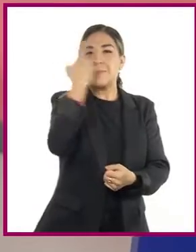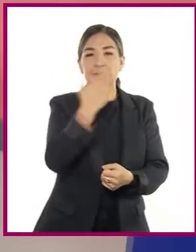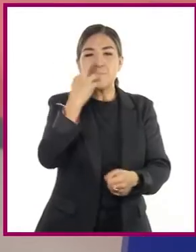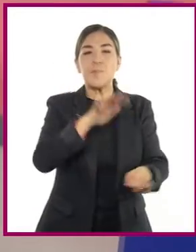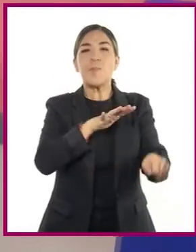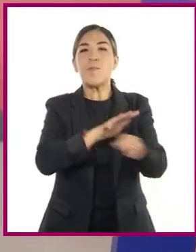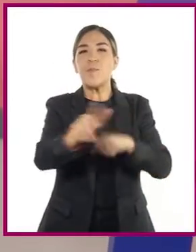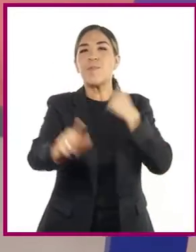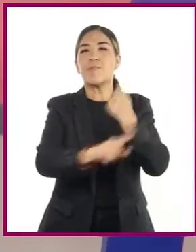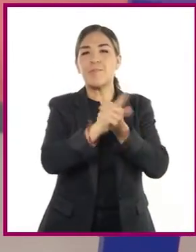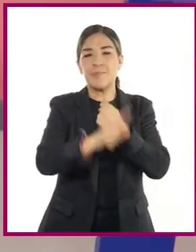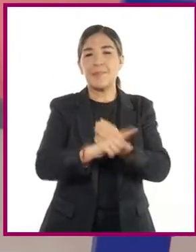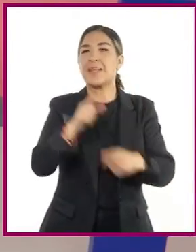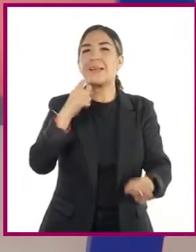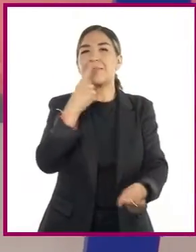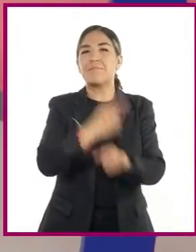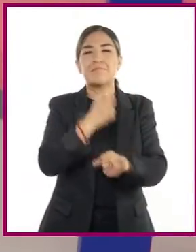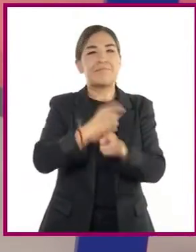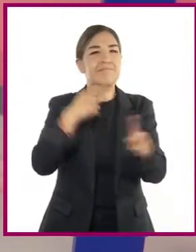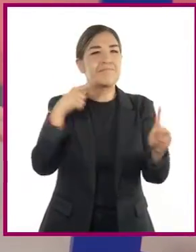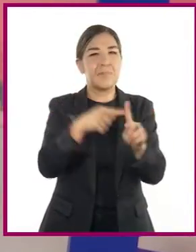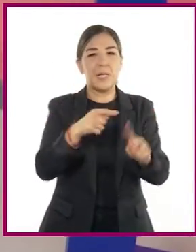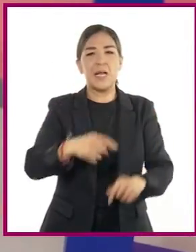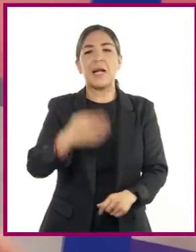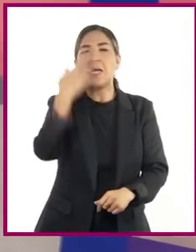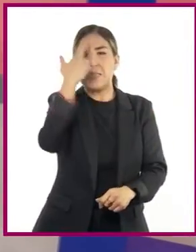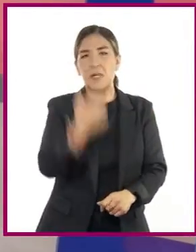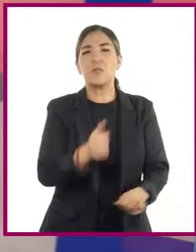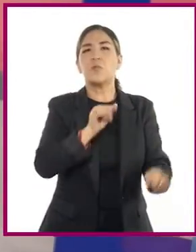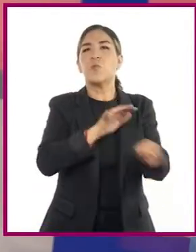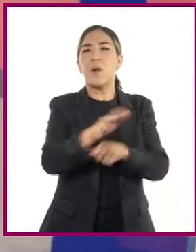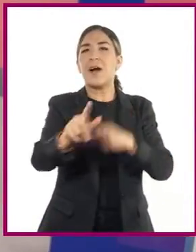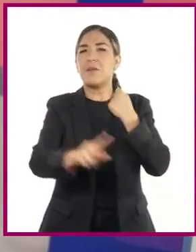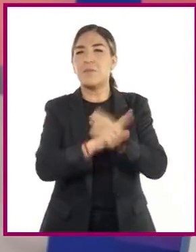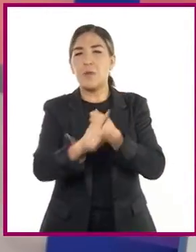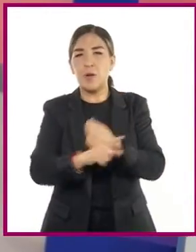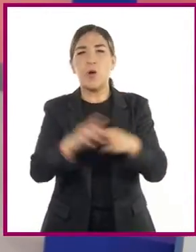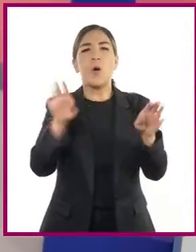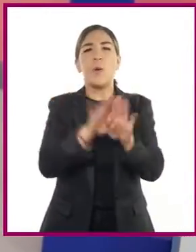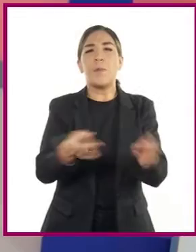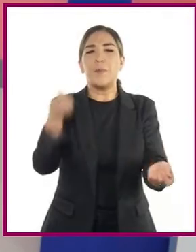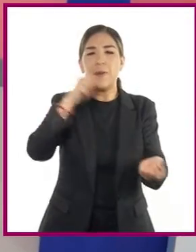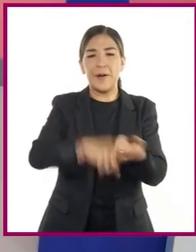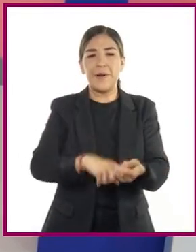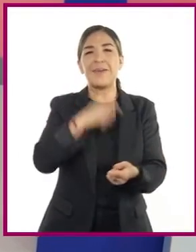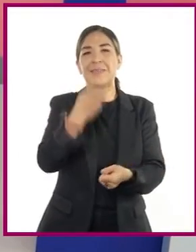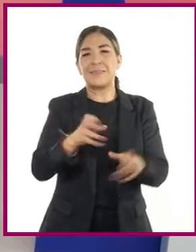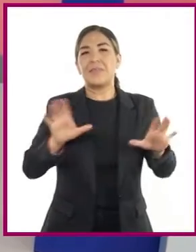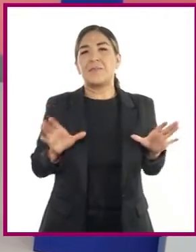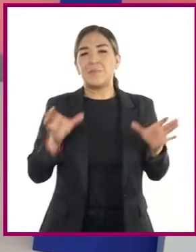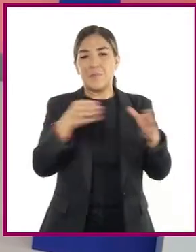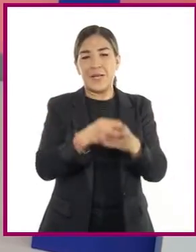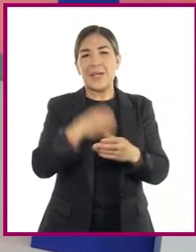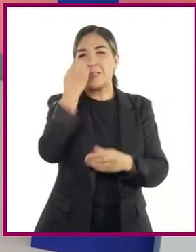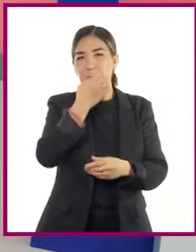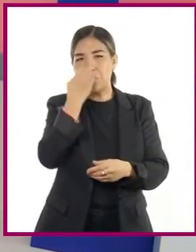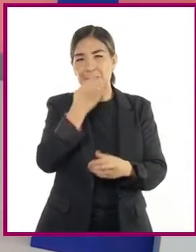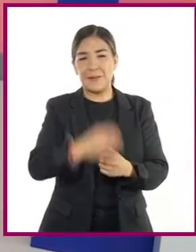cuáles son los problemas principales, las causas que los originan y cómo es que se presentan dentro de nuestra comunidad